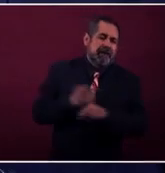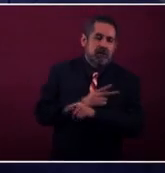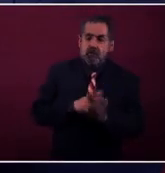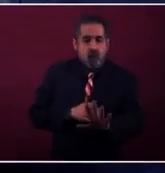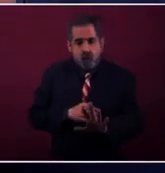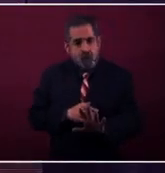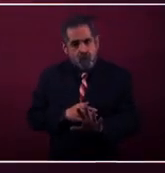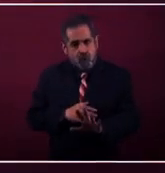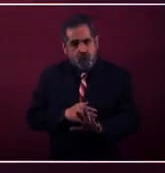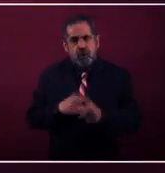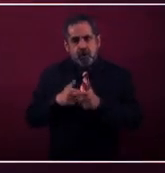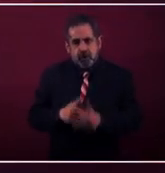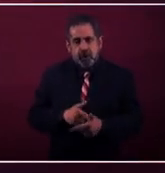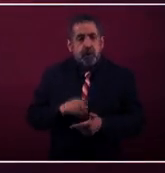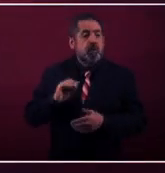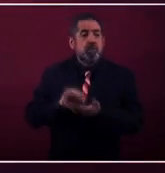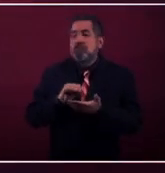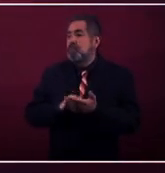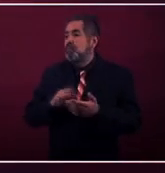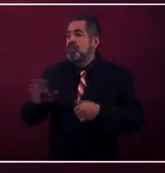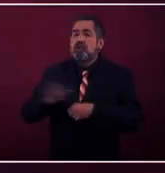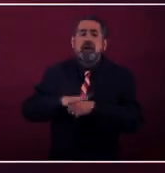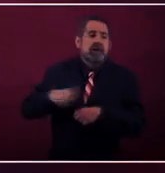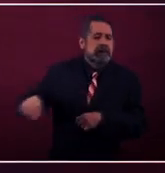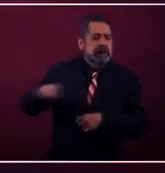porque quedó todo desolado.